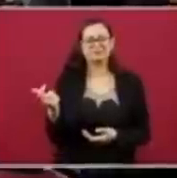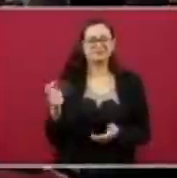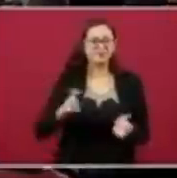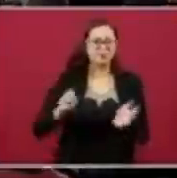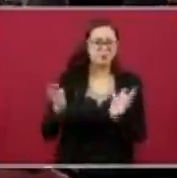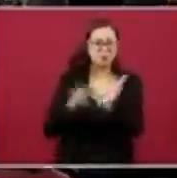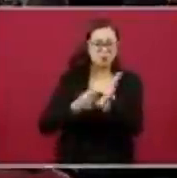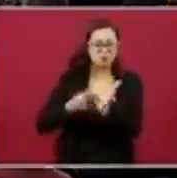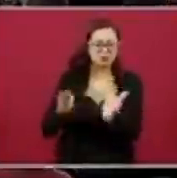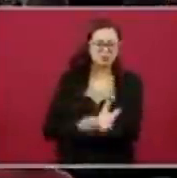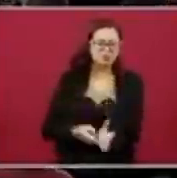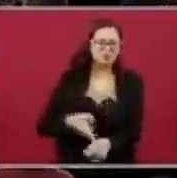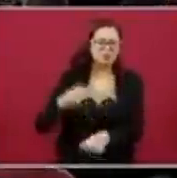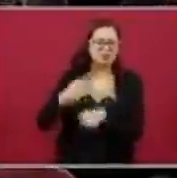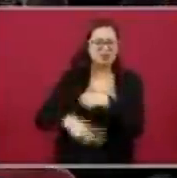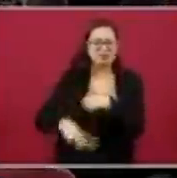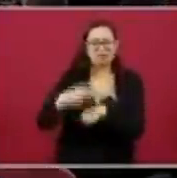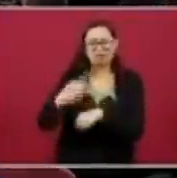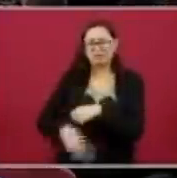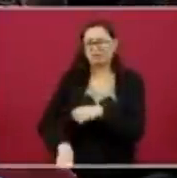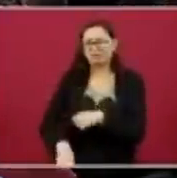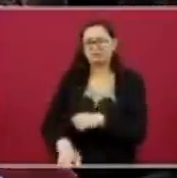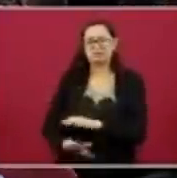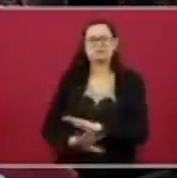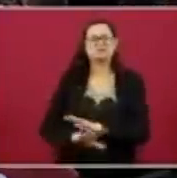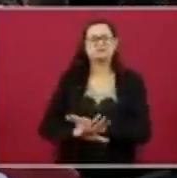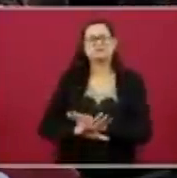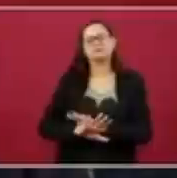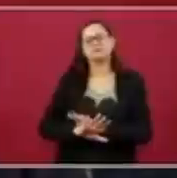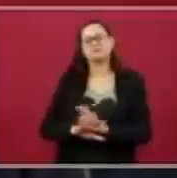multas, daños, y se decidió